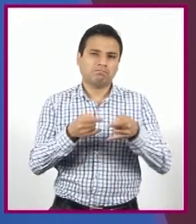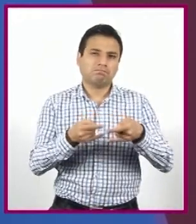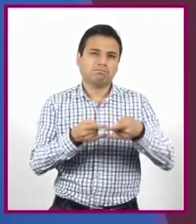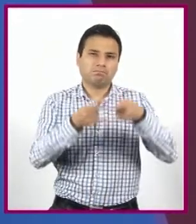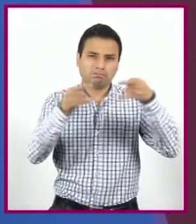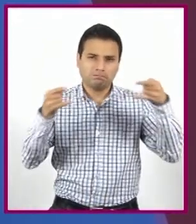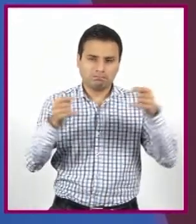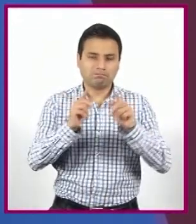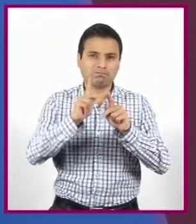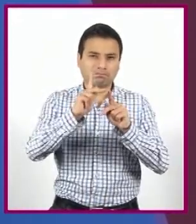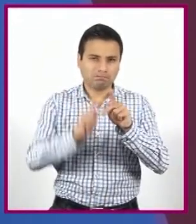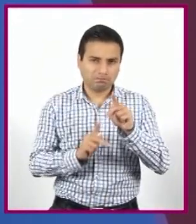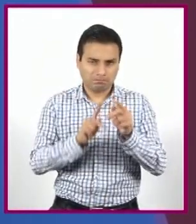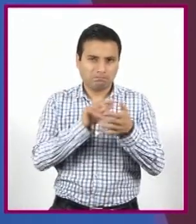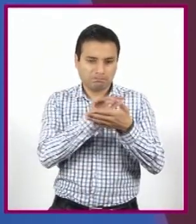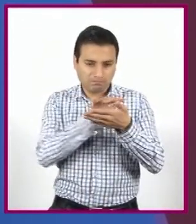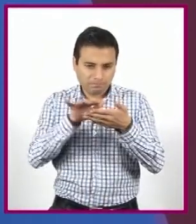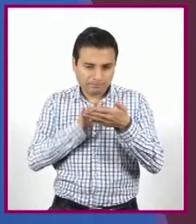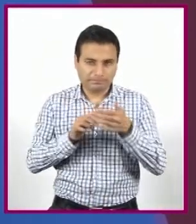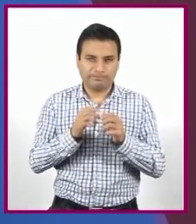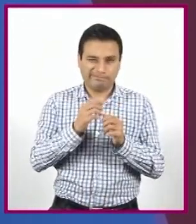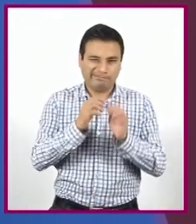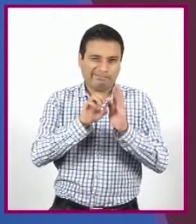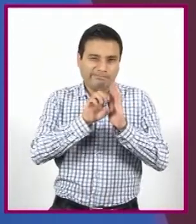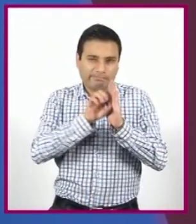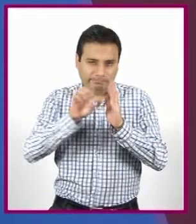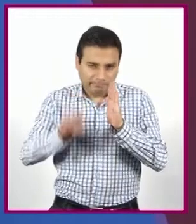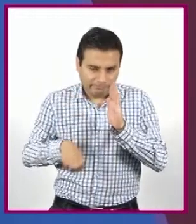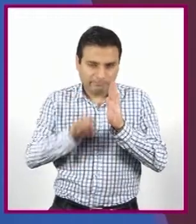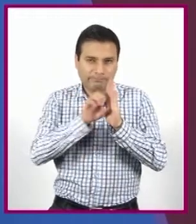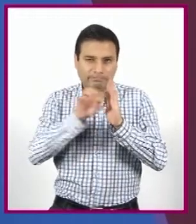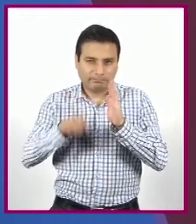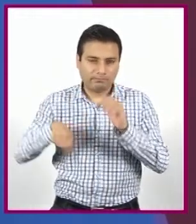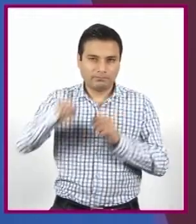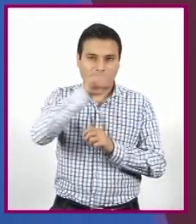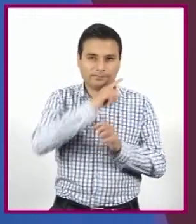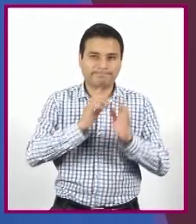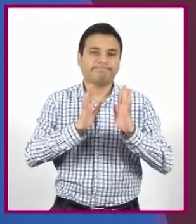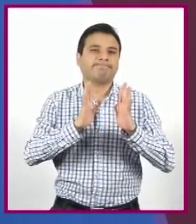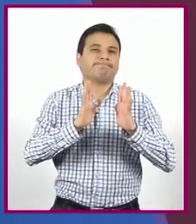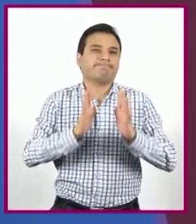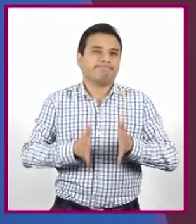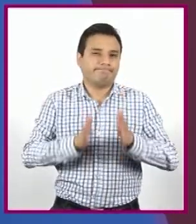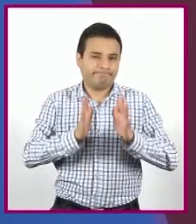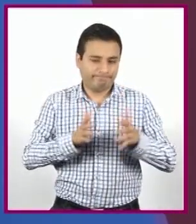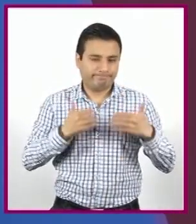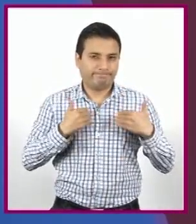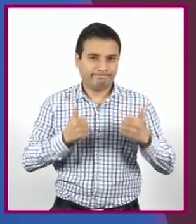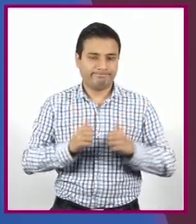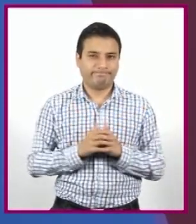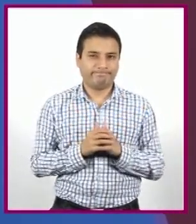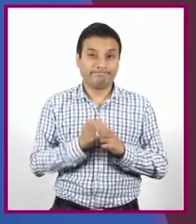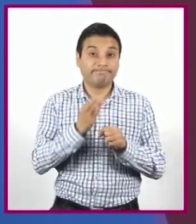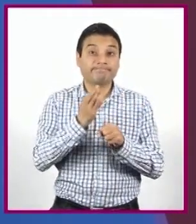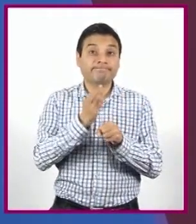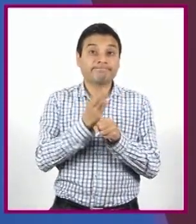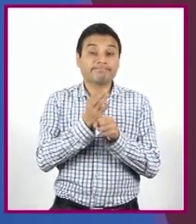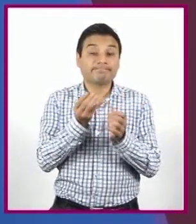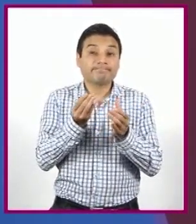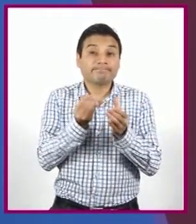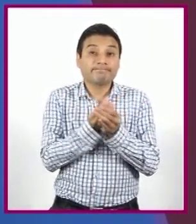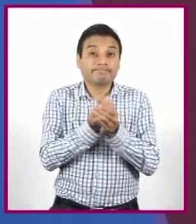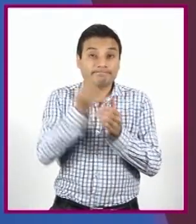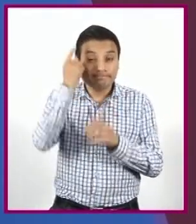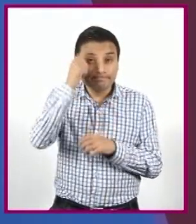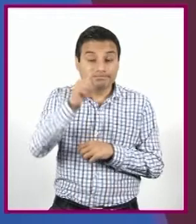cuentos para ejemplificar distintos aspectos de nuestro aprendizaje esperado. Esta sesión les permitirá